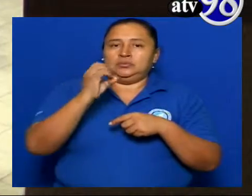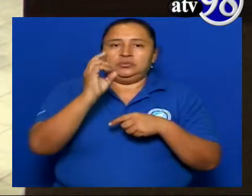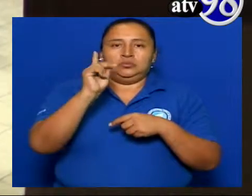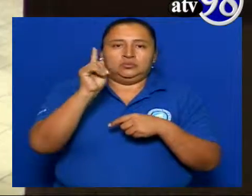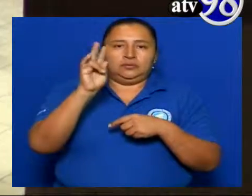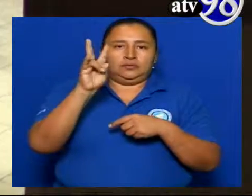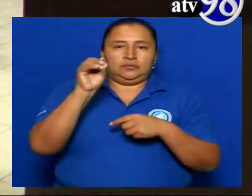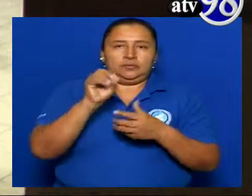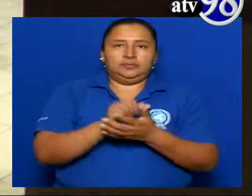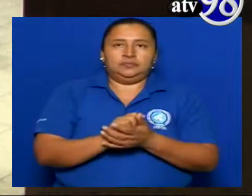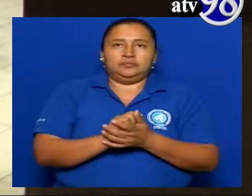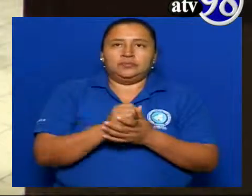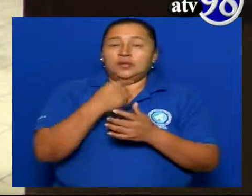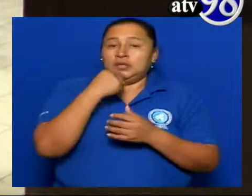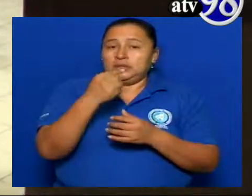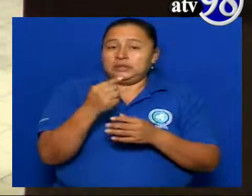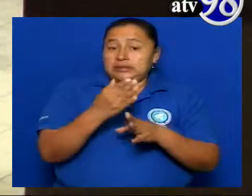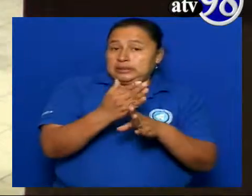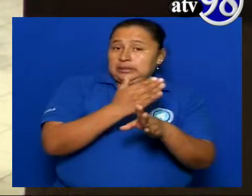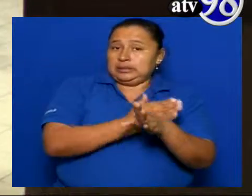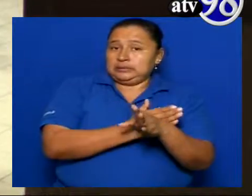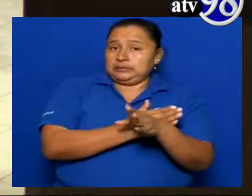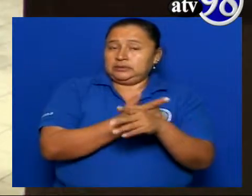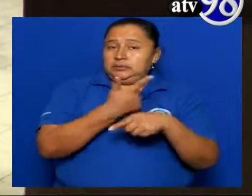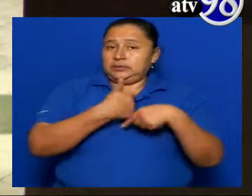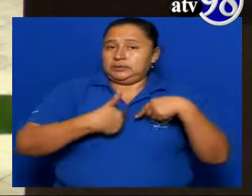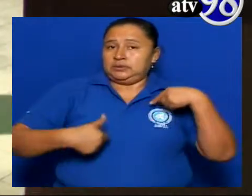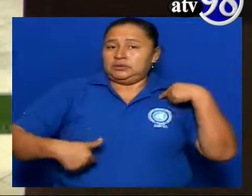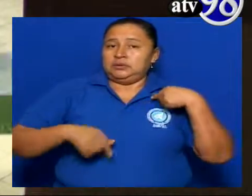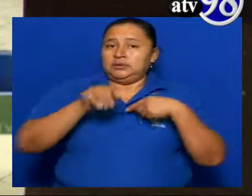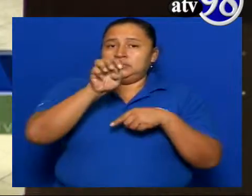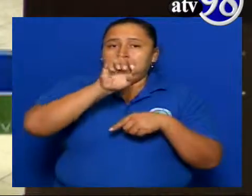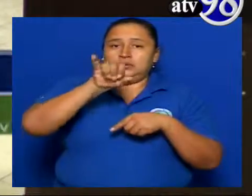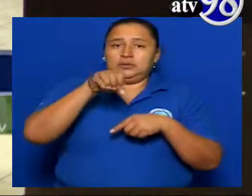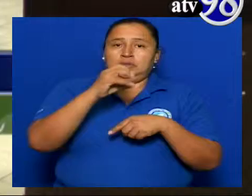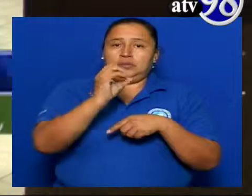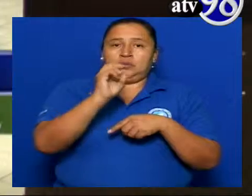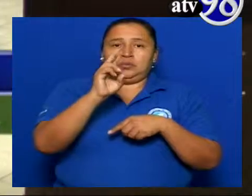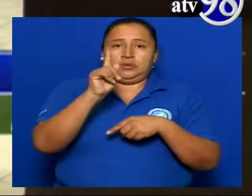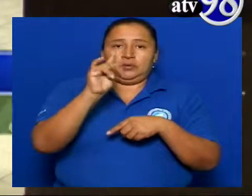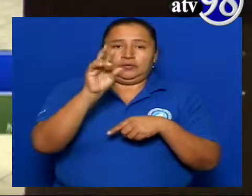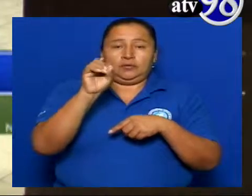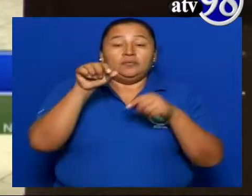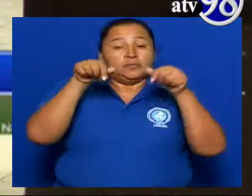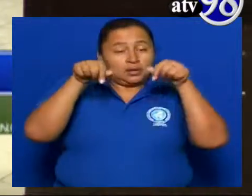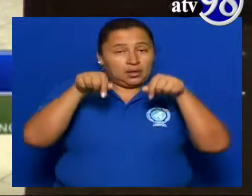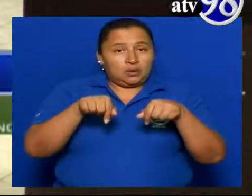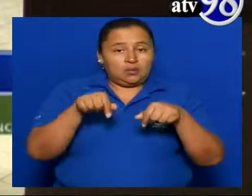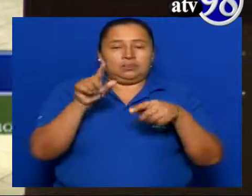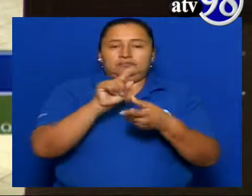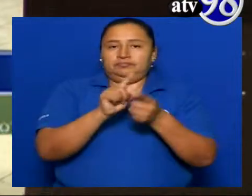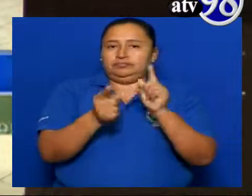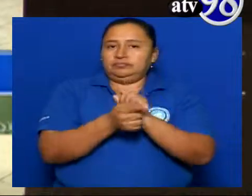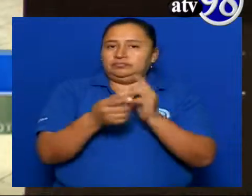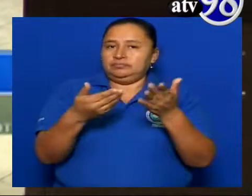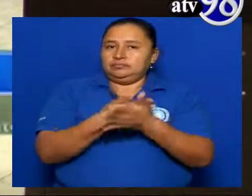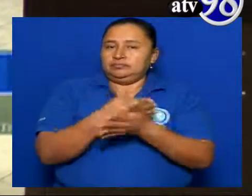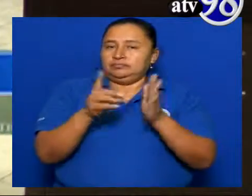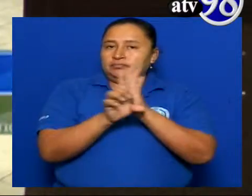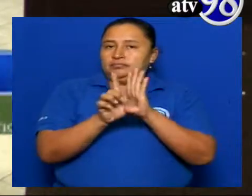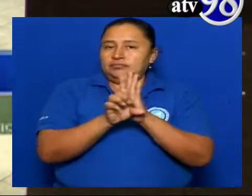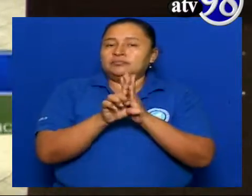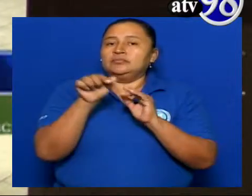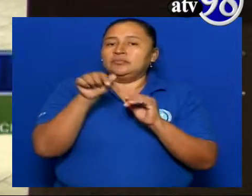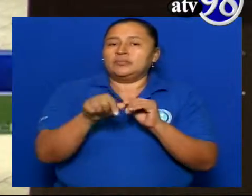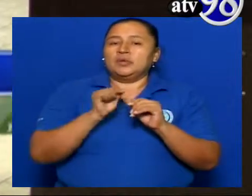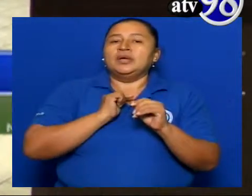INVUR estaba presidido por un presidente, o sea, era el presidente de ejecutivo. Ahora con la reforma lo que se garantiza es que